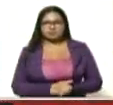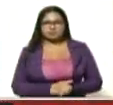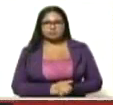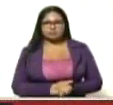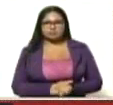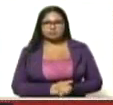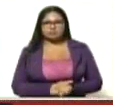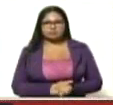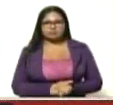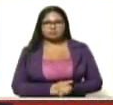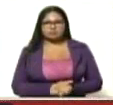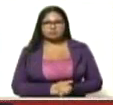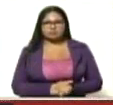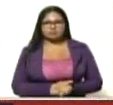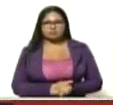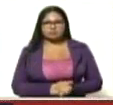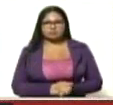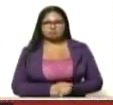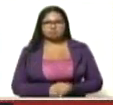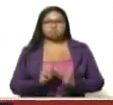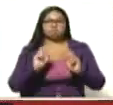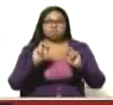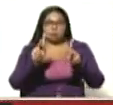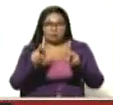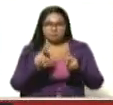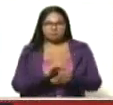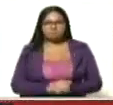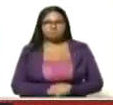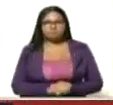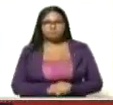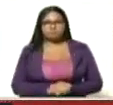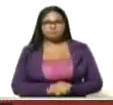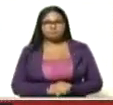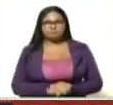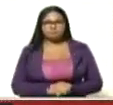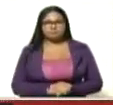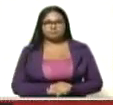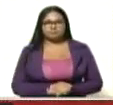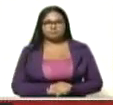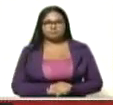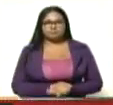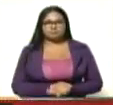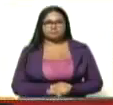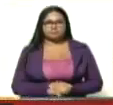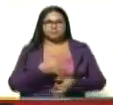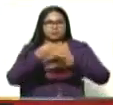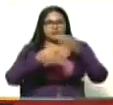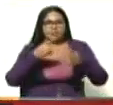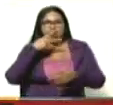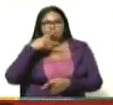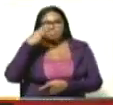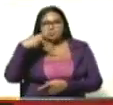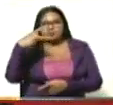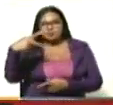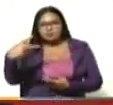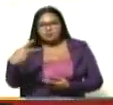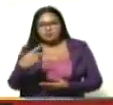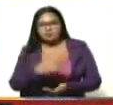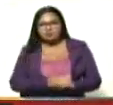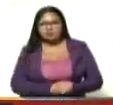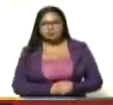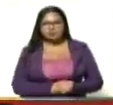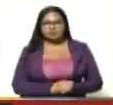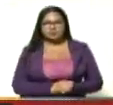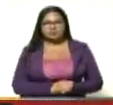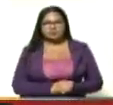poetry. Okay. When we talk about poetry and cuando hablamos de la poesía away, the